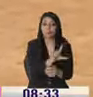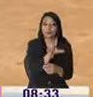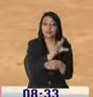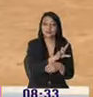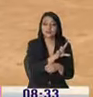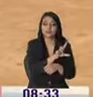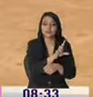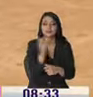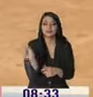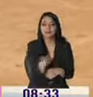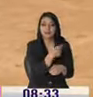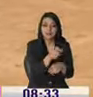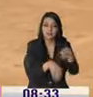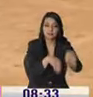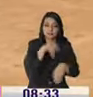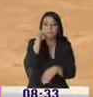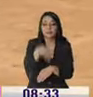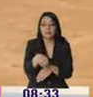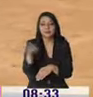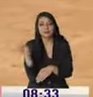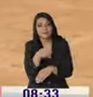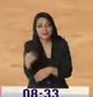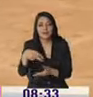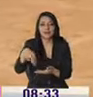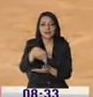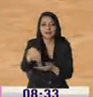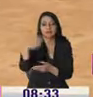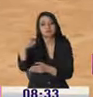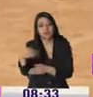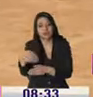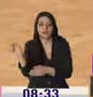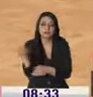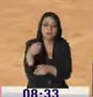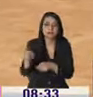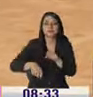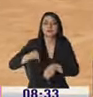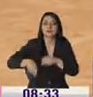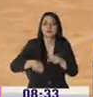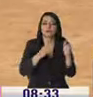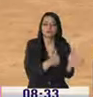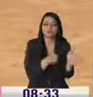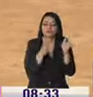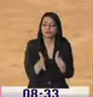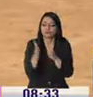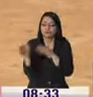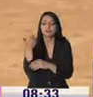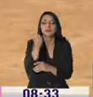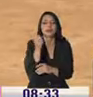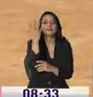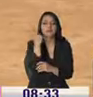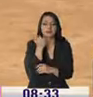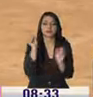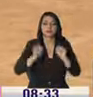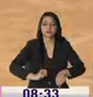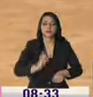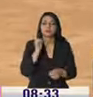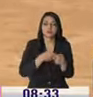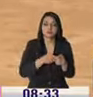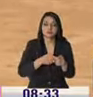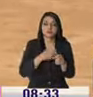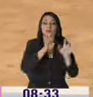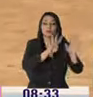tenis natación, martes tenis ajedrez, miércoles tenis ciclismo, así todos los 10 días que van a estar en las colonias. Es de 9